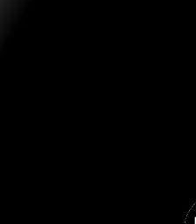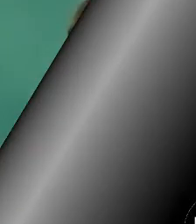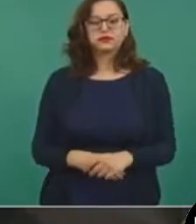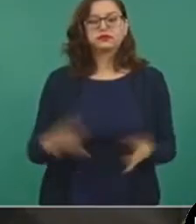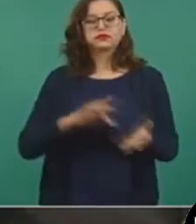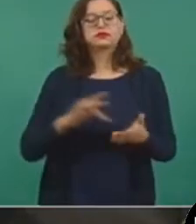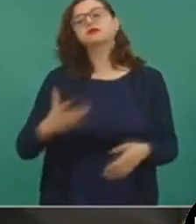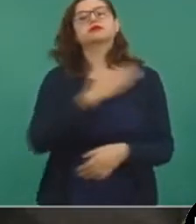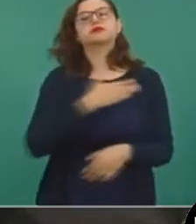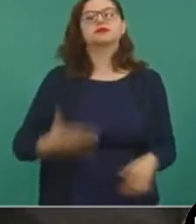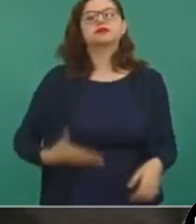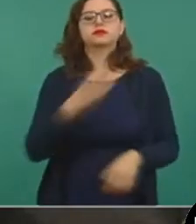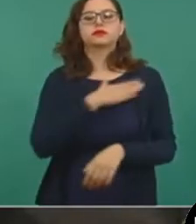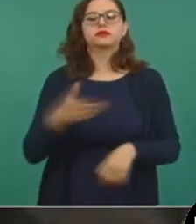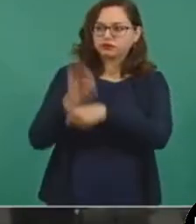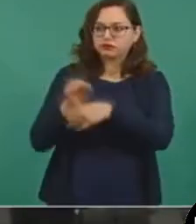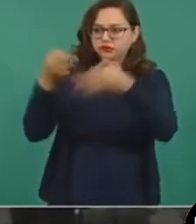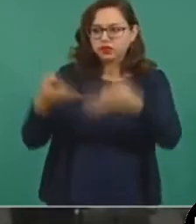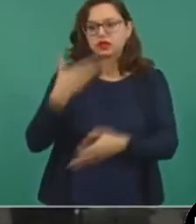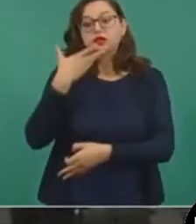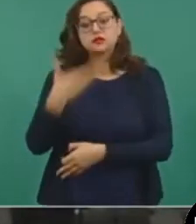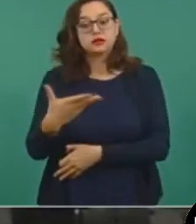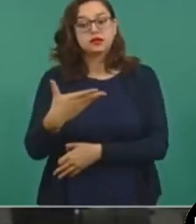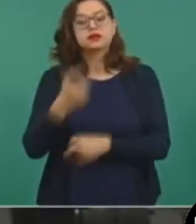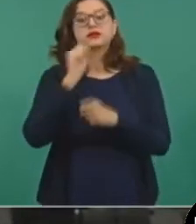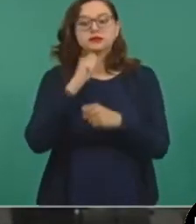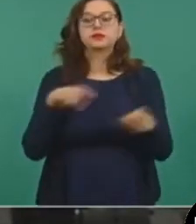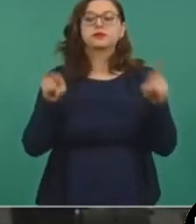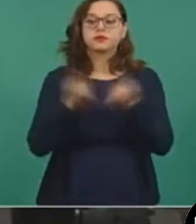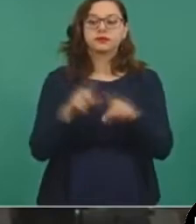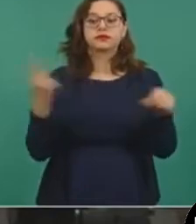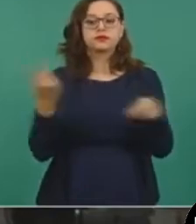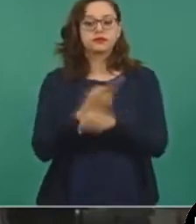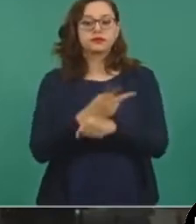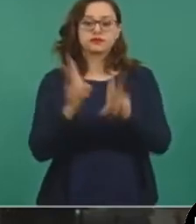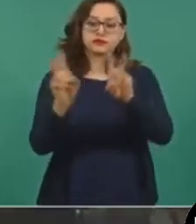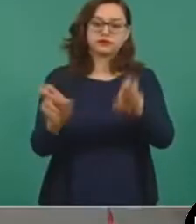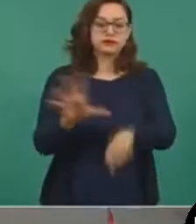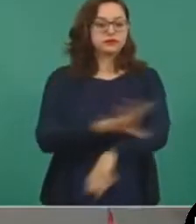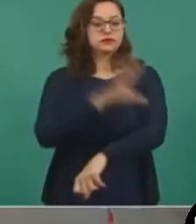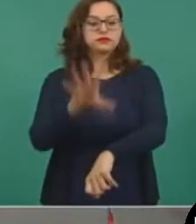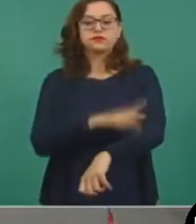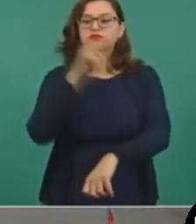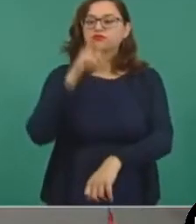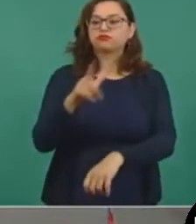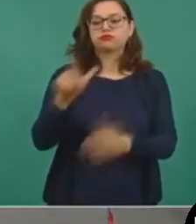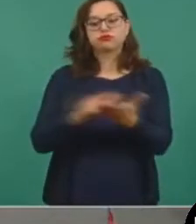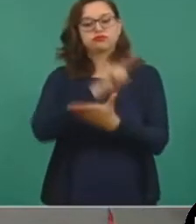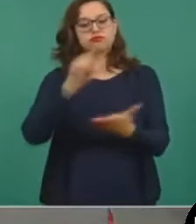Gracias, presidente. Buenos días a todos. Preguntarle también sobre la reforma eléctrica que tanto se tocó por parte de